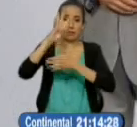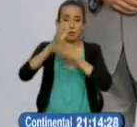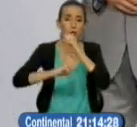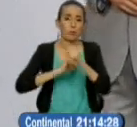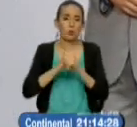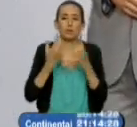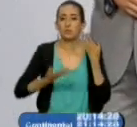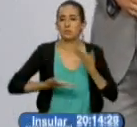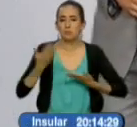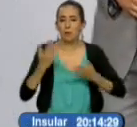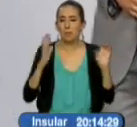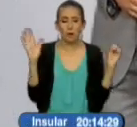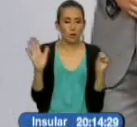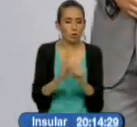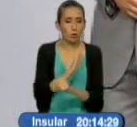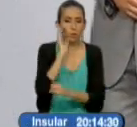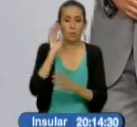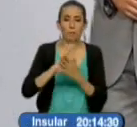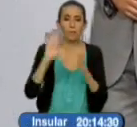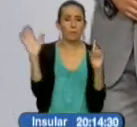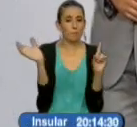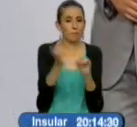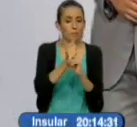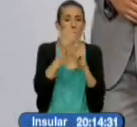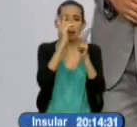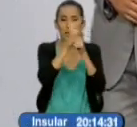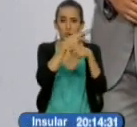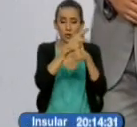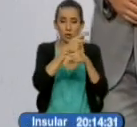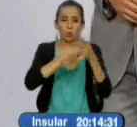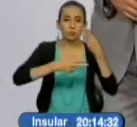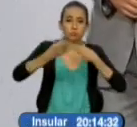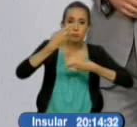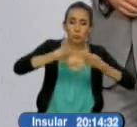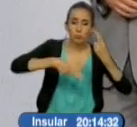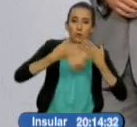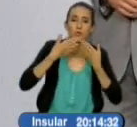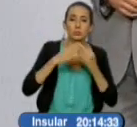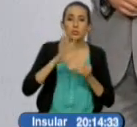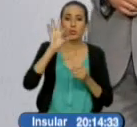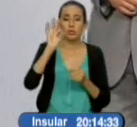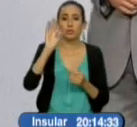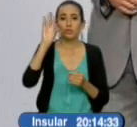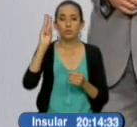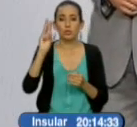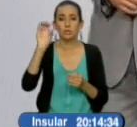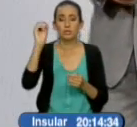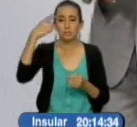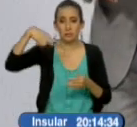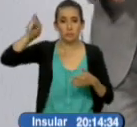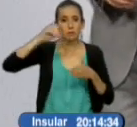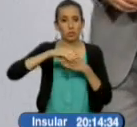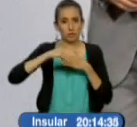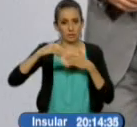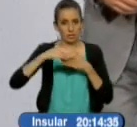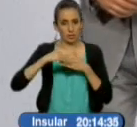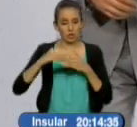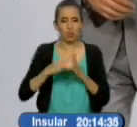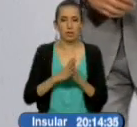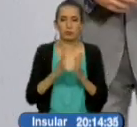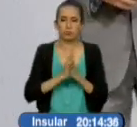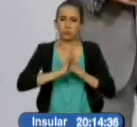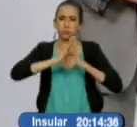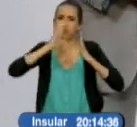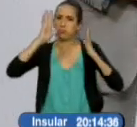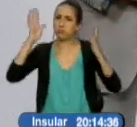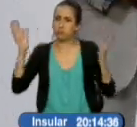años para cumplir con el objetivo de fomentar producción y comercialización del país es 960 millones de dólares, con lo cual es